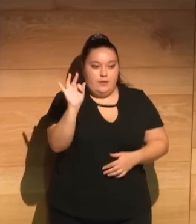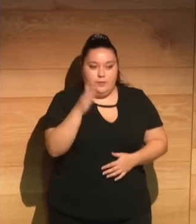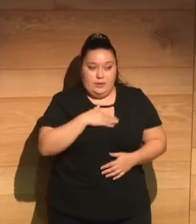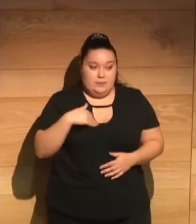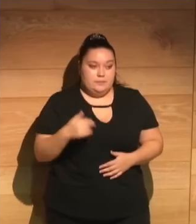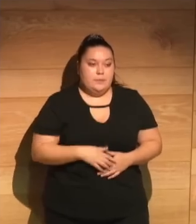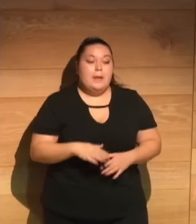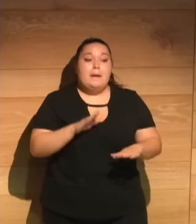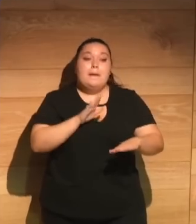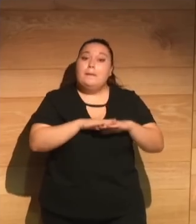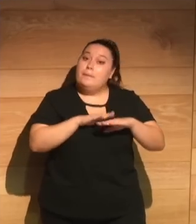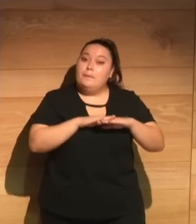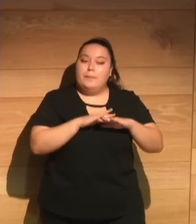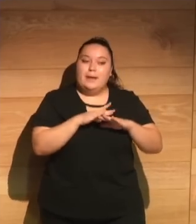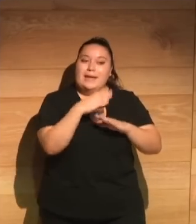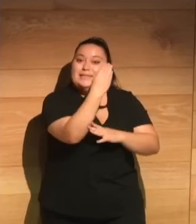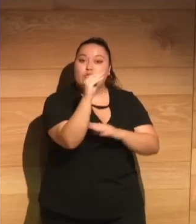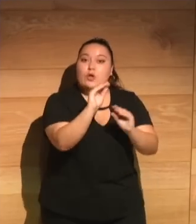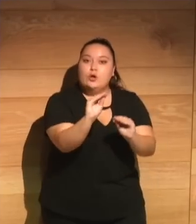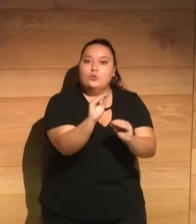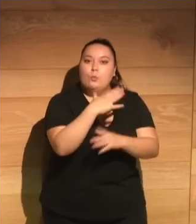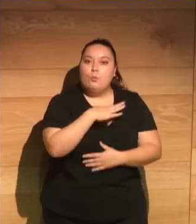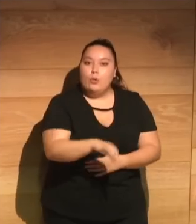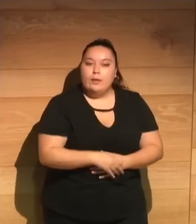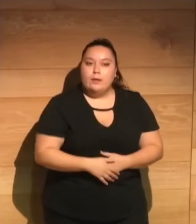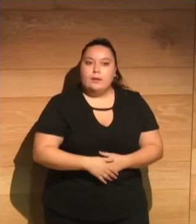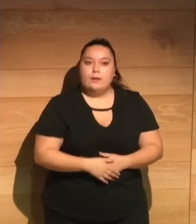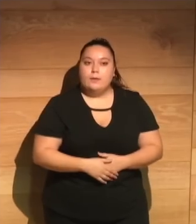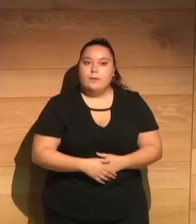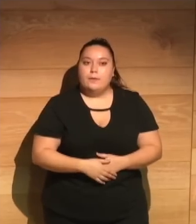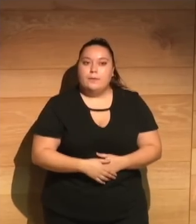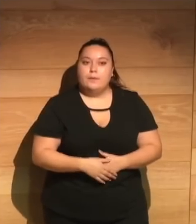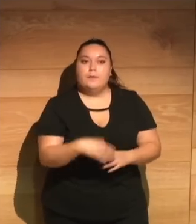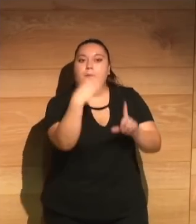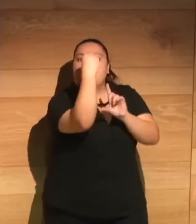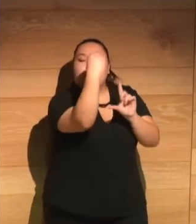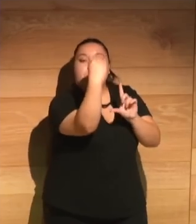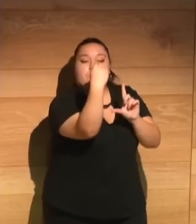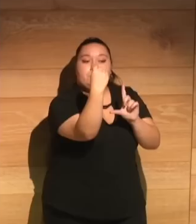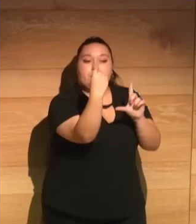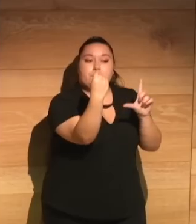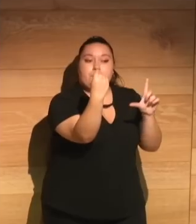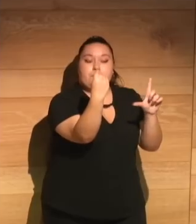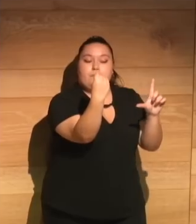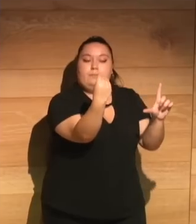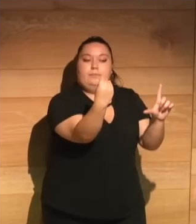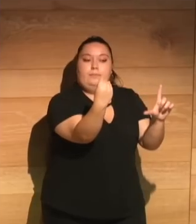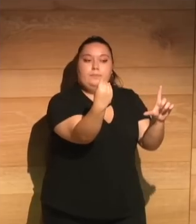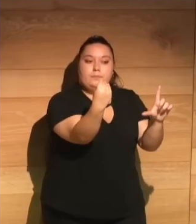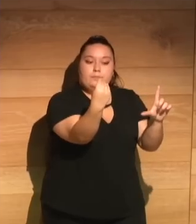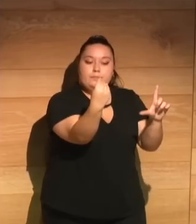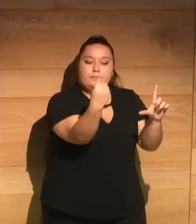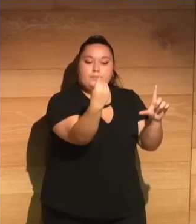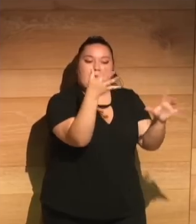para poder tener su silueta. Y esa silueta sí que degradaba de una forma muy básica, porque lo que conseguía la silueta, no todos